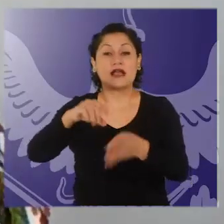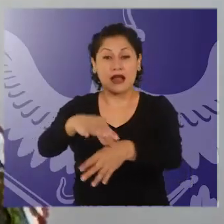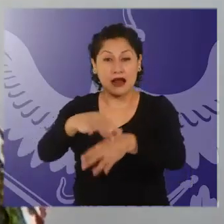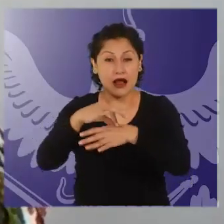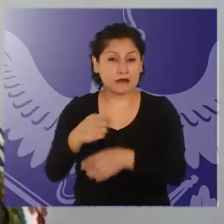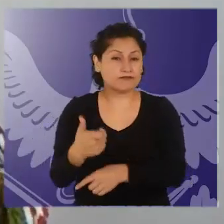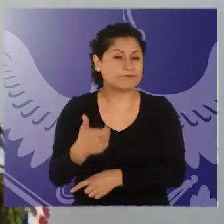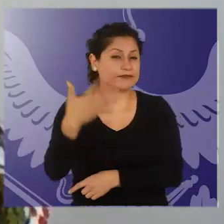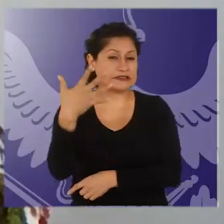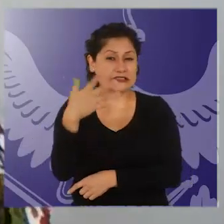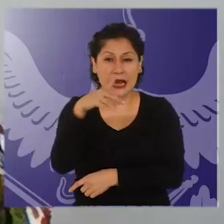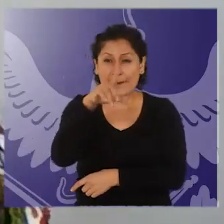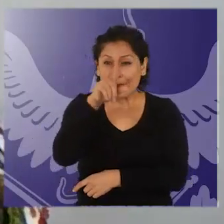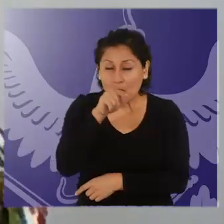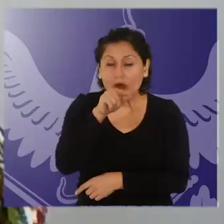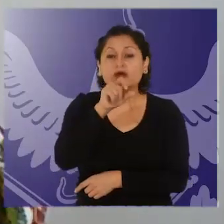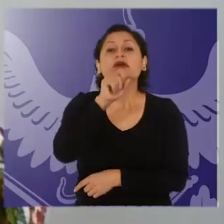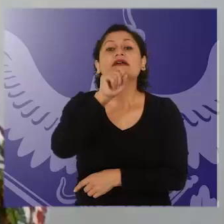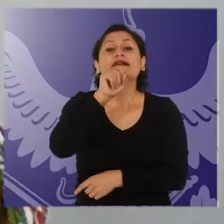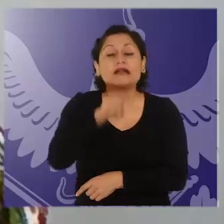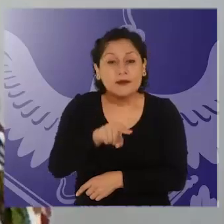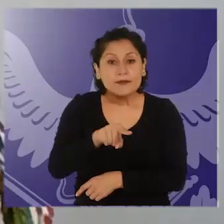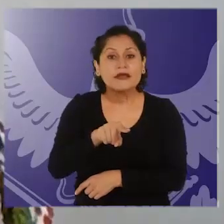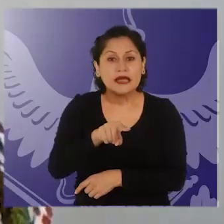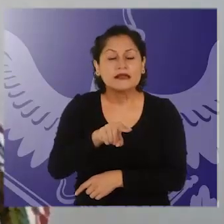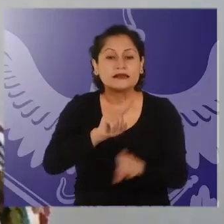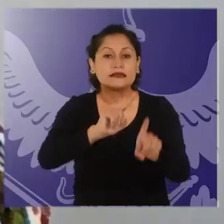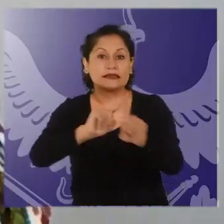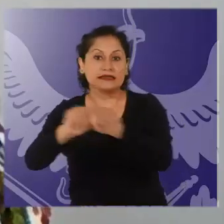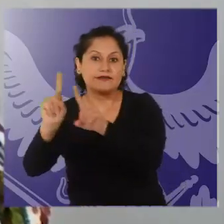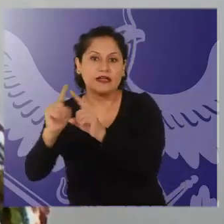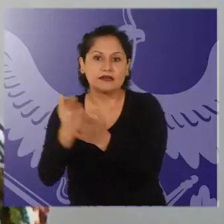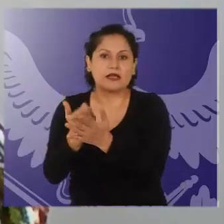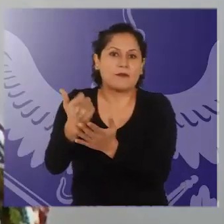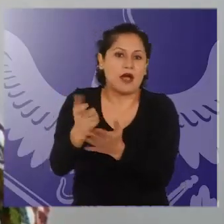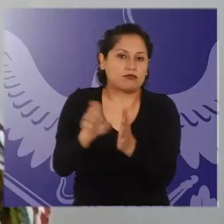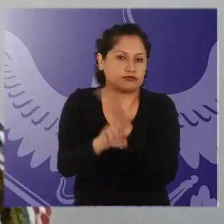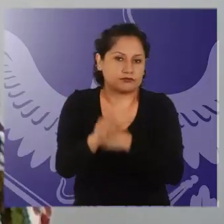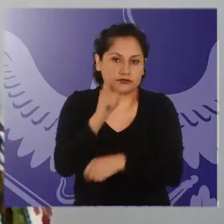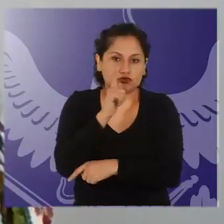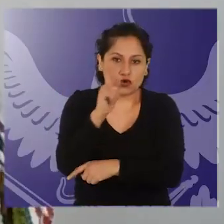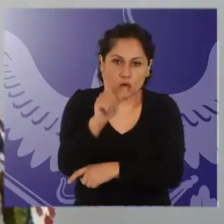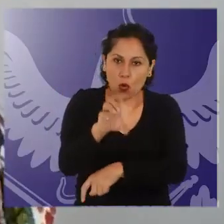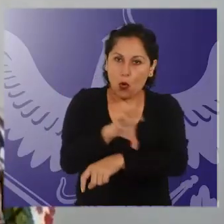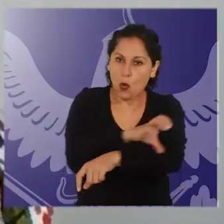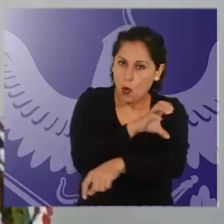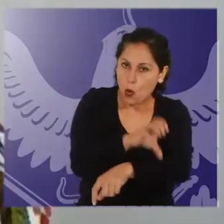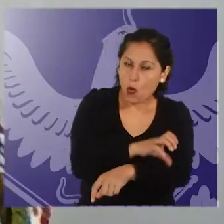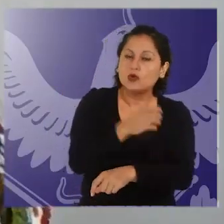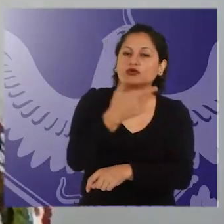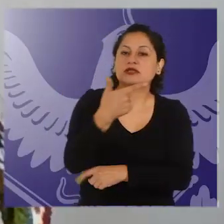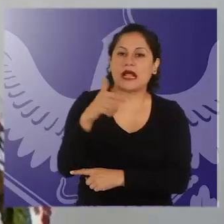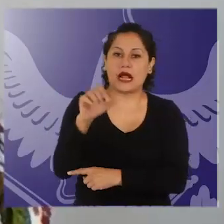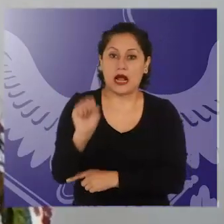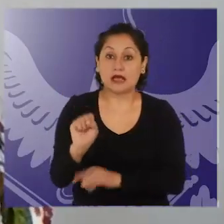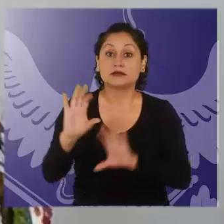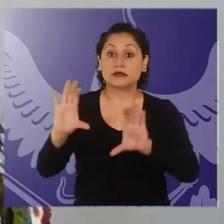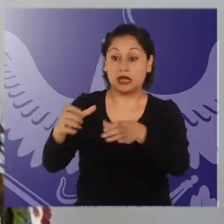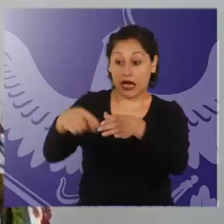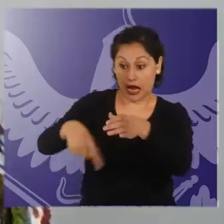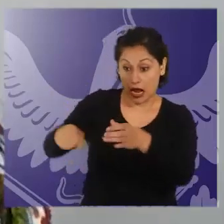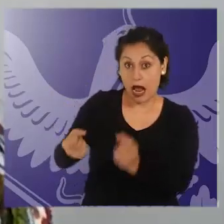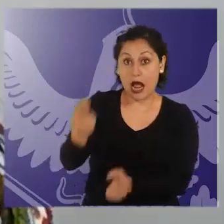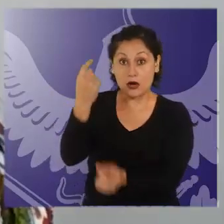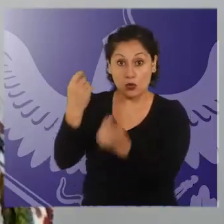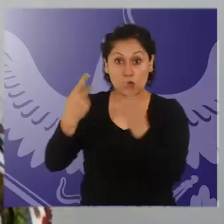la carne ha subido mucho, el pollo y también los servicios como la luz y el gas. En algunas